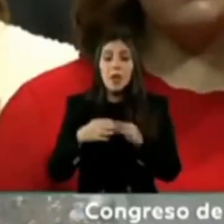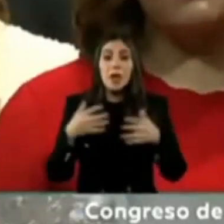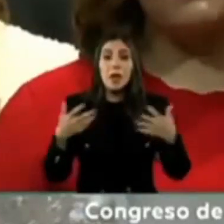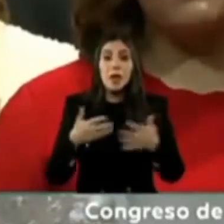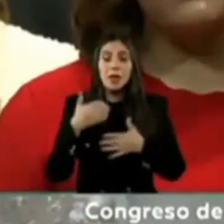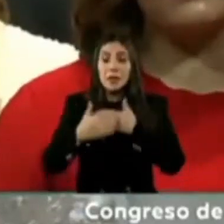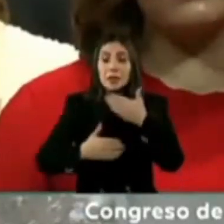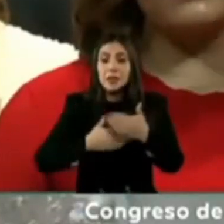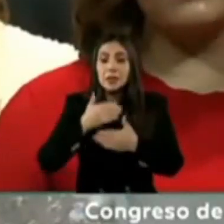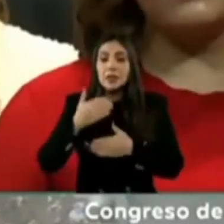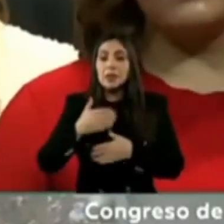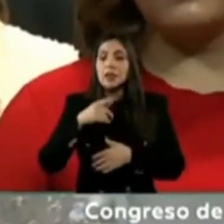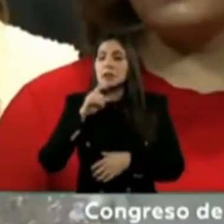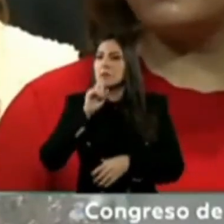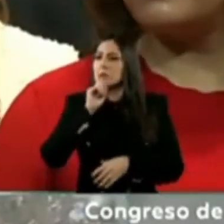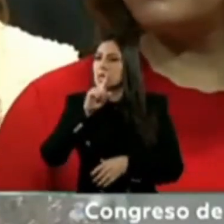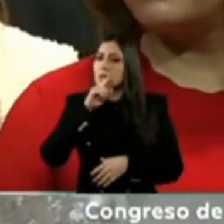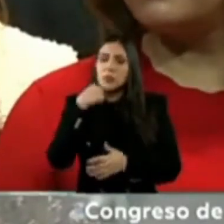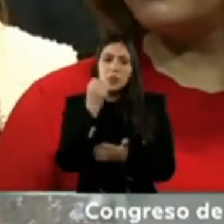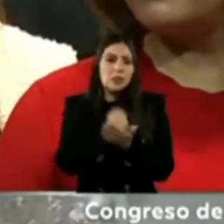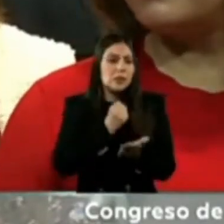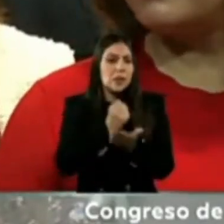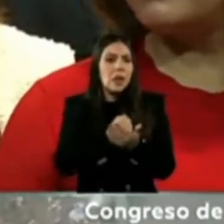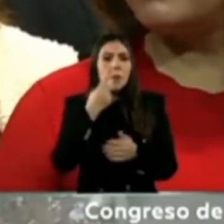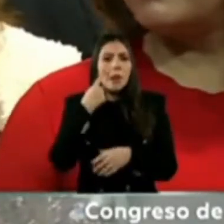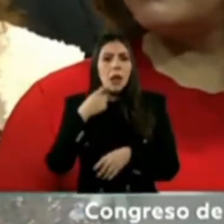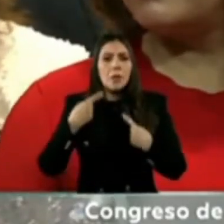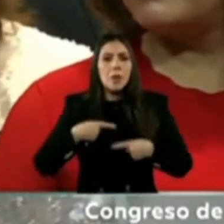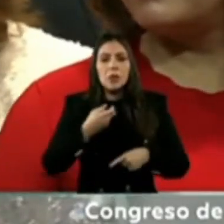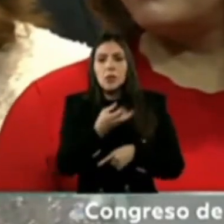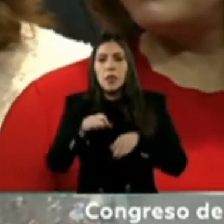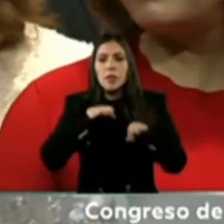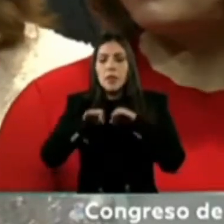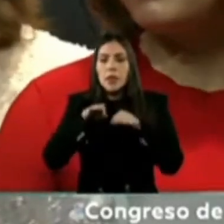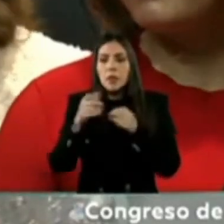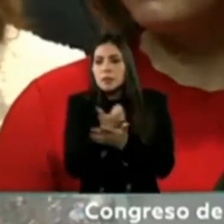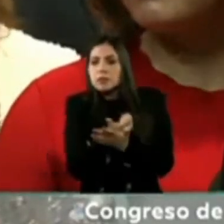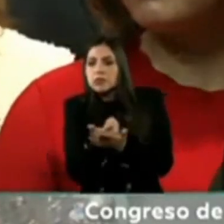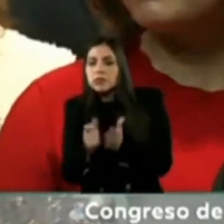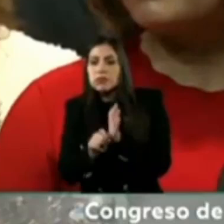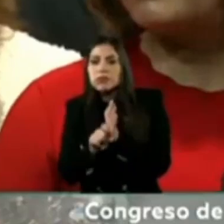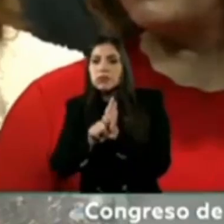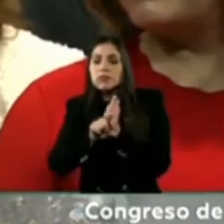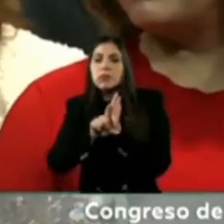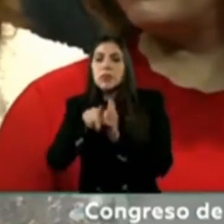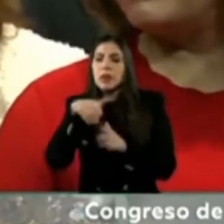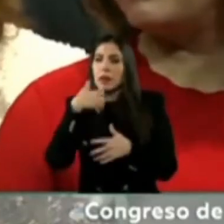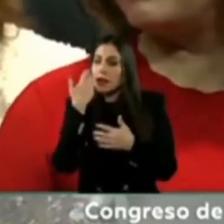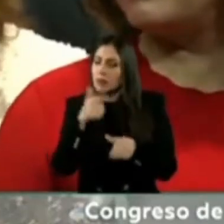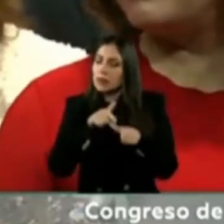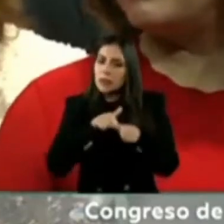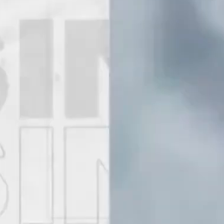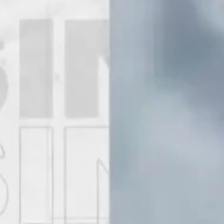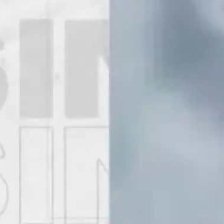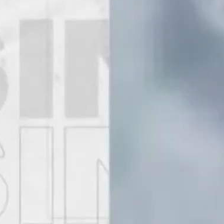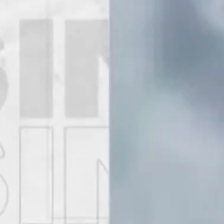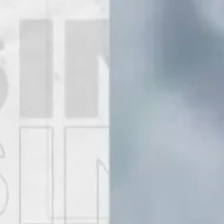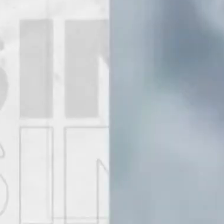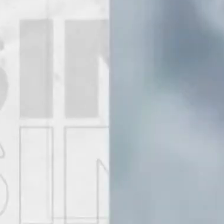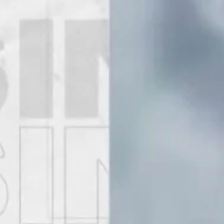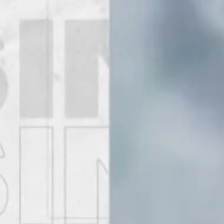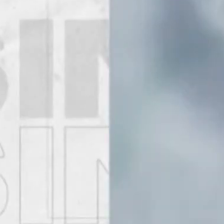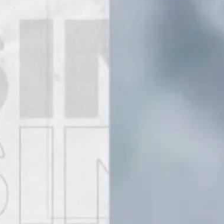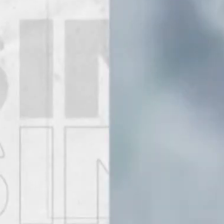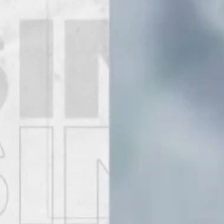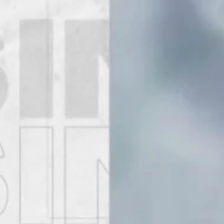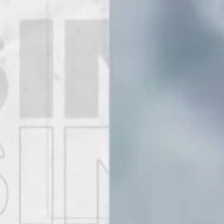octubre. Reporta nuestro compañero Jesús García, corresponsal del periódico La Opinión, que esto puede deberse